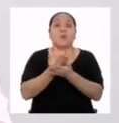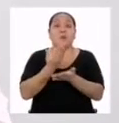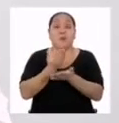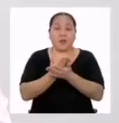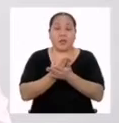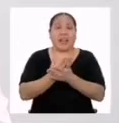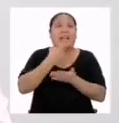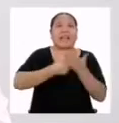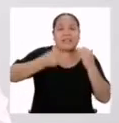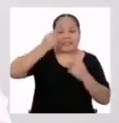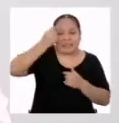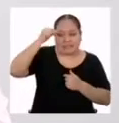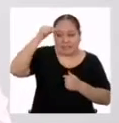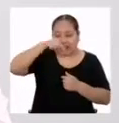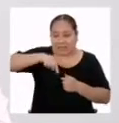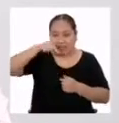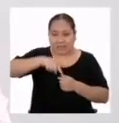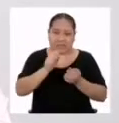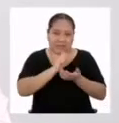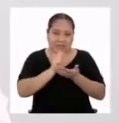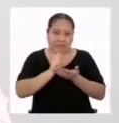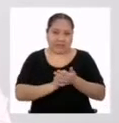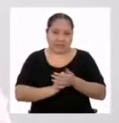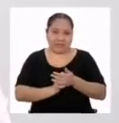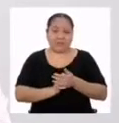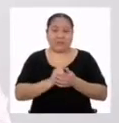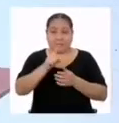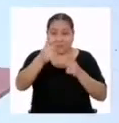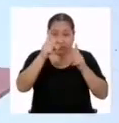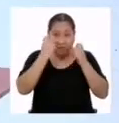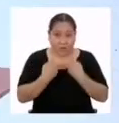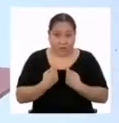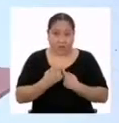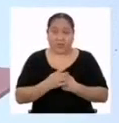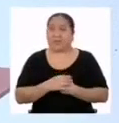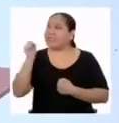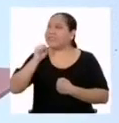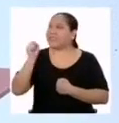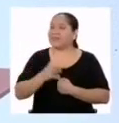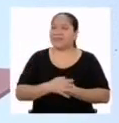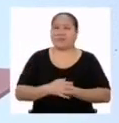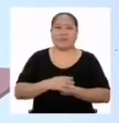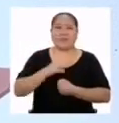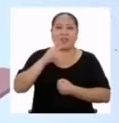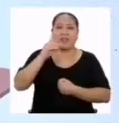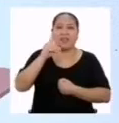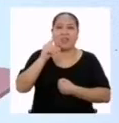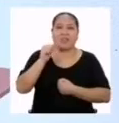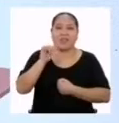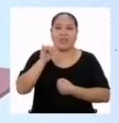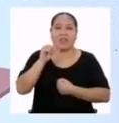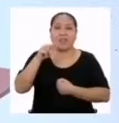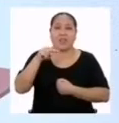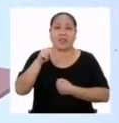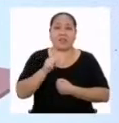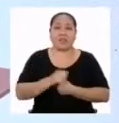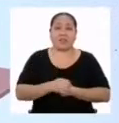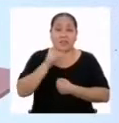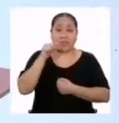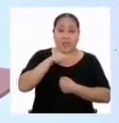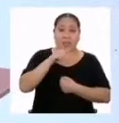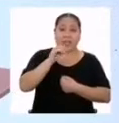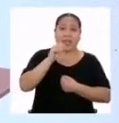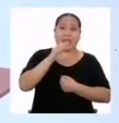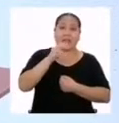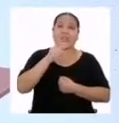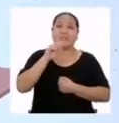del texto frente a quien sea. ¿Alguien tiene una pregunta? Sí. Dayana de Hacho ha sido la primera en